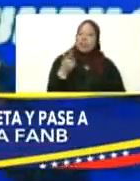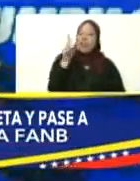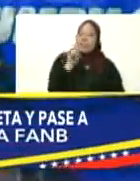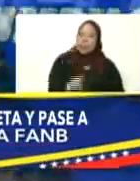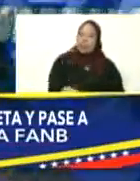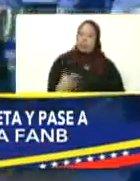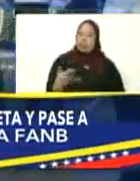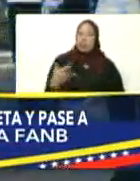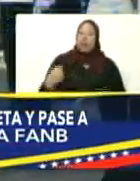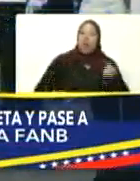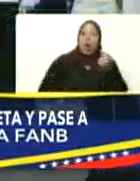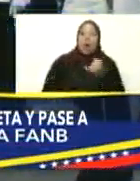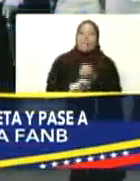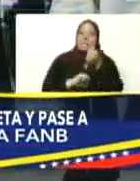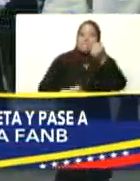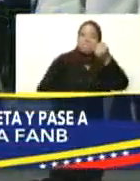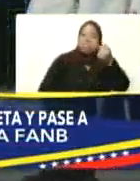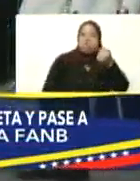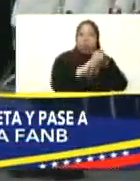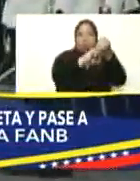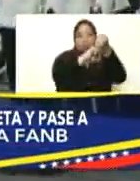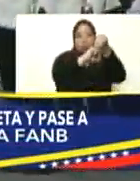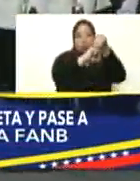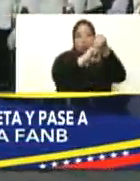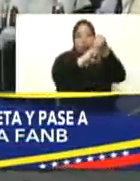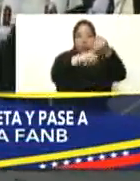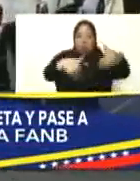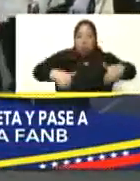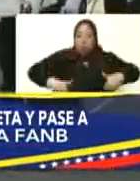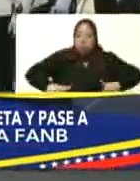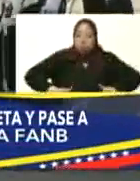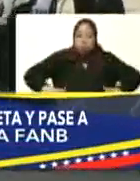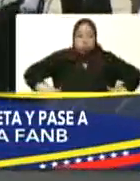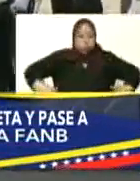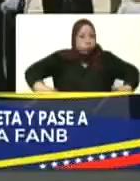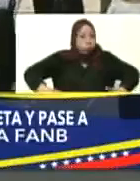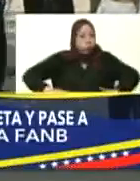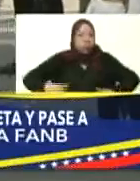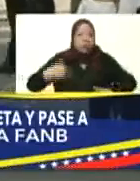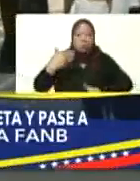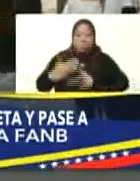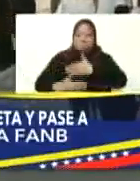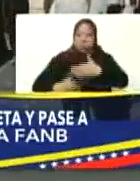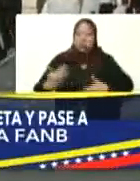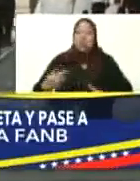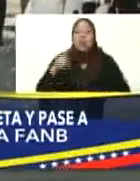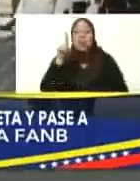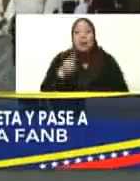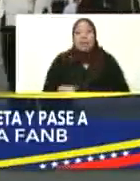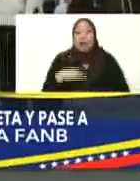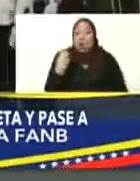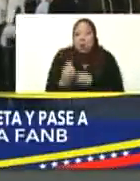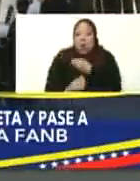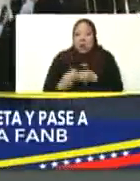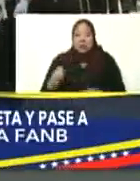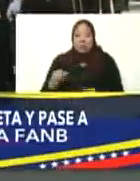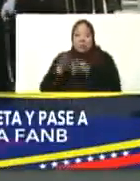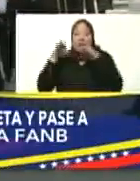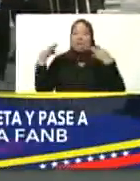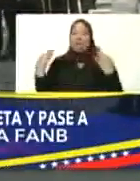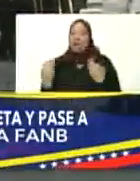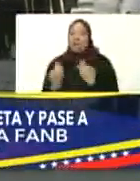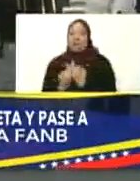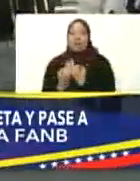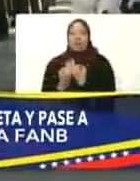exaltar el apoyo denodado, el esfuerzo irreductible y hasta los sacrificios por nuestros familiares